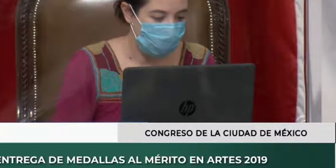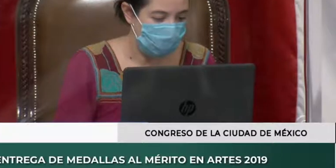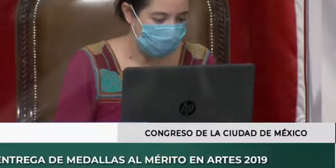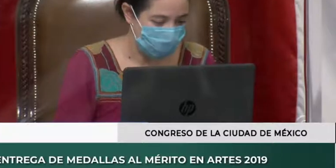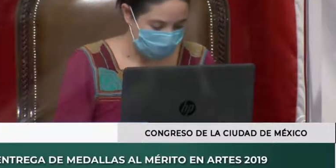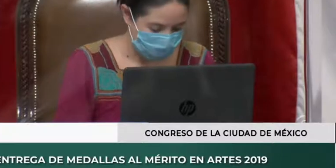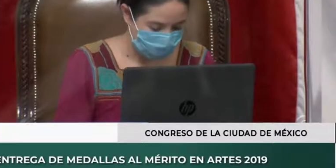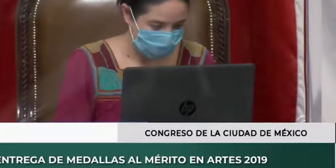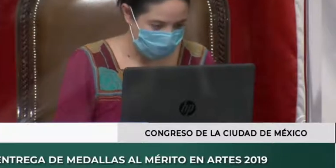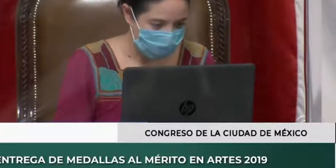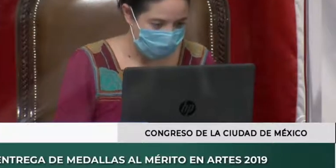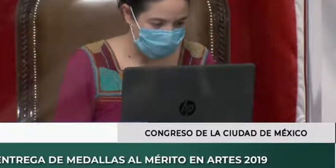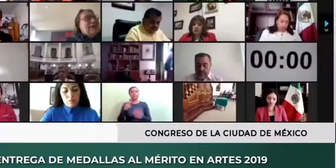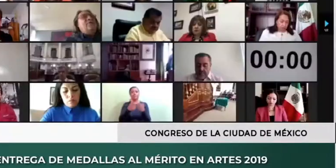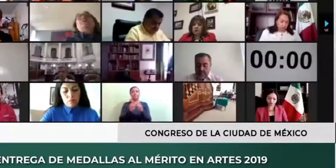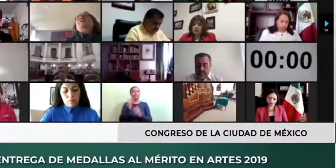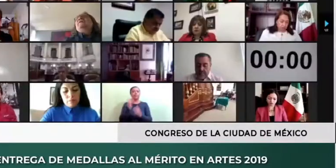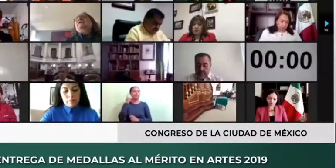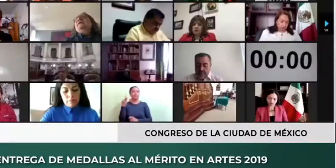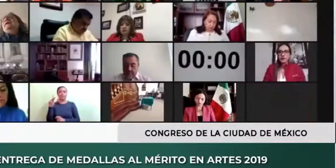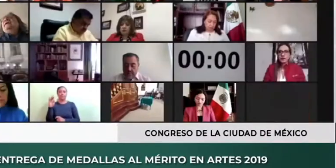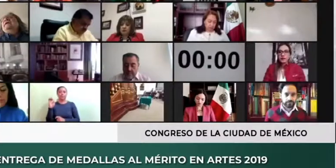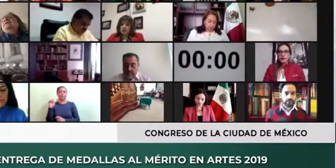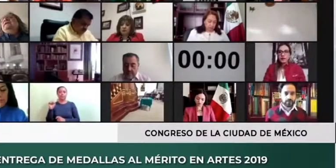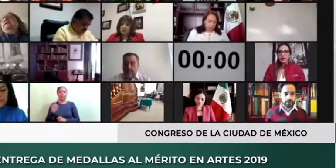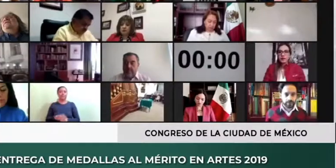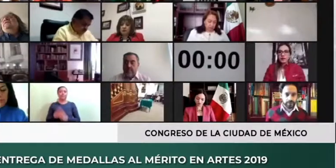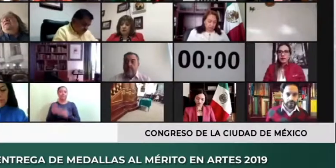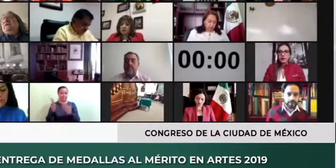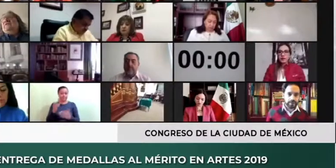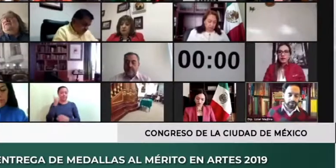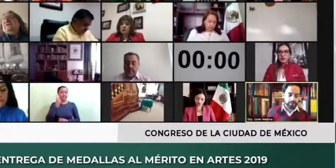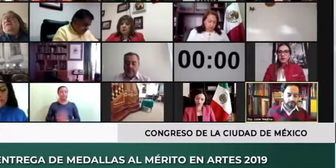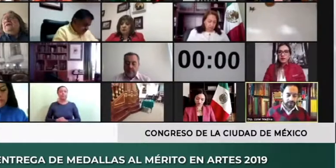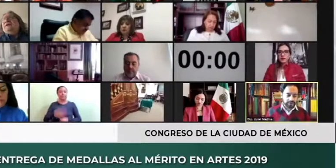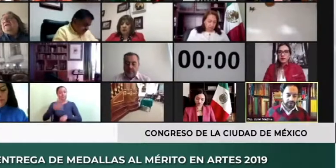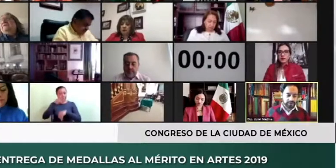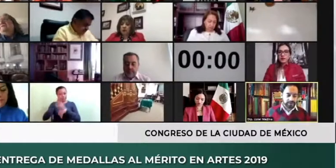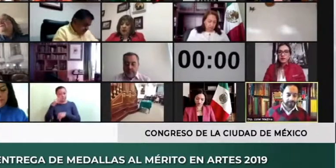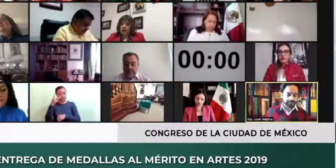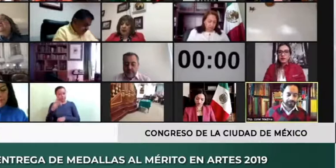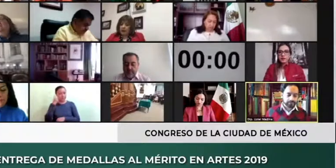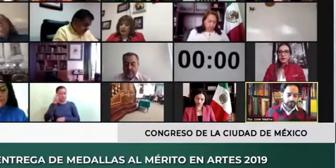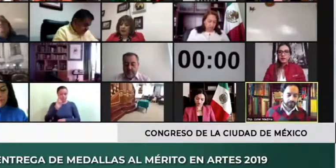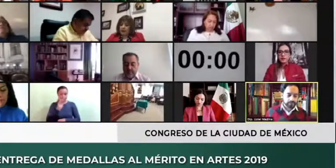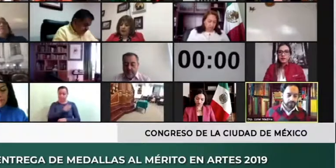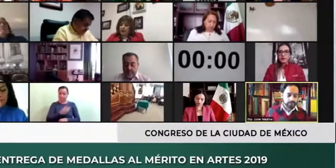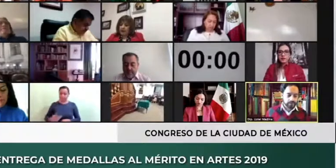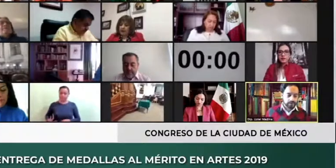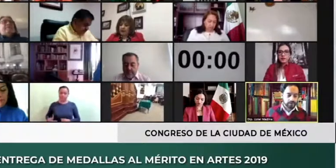Encuentro Social. Adelante, diputado. Con su venia, diputada presidenta.